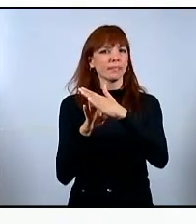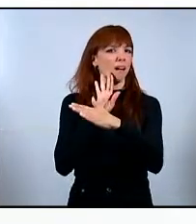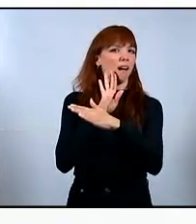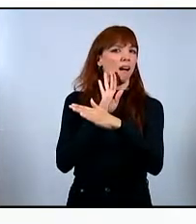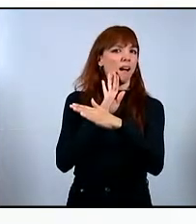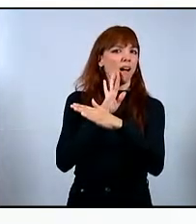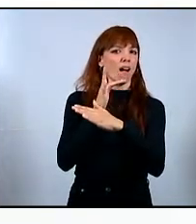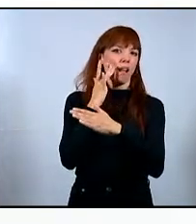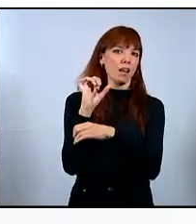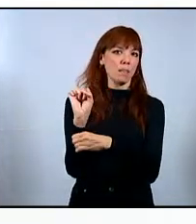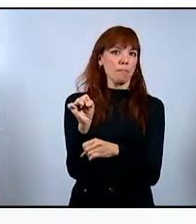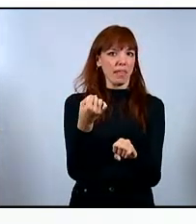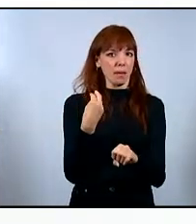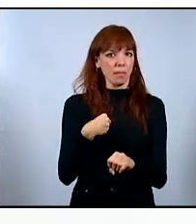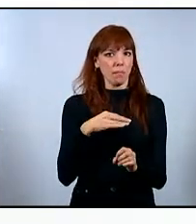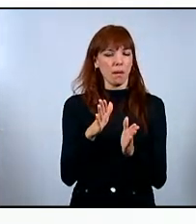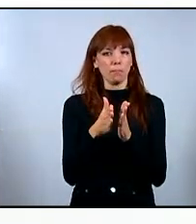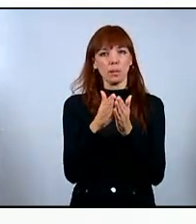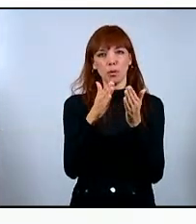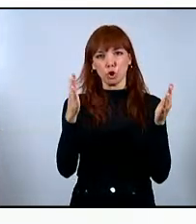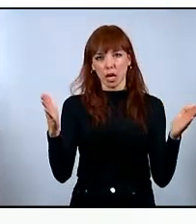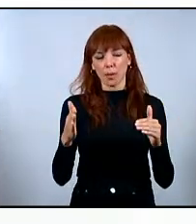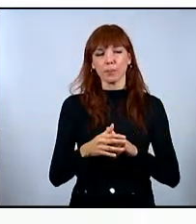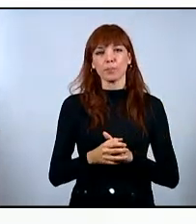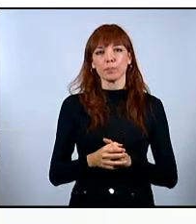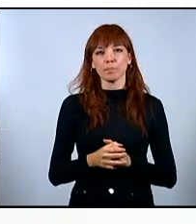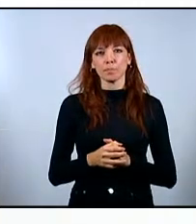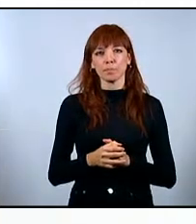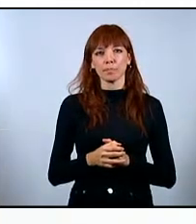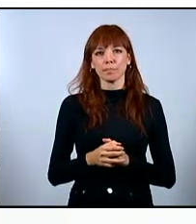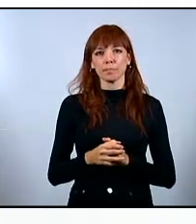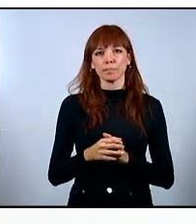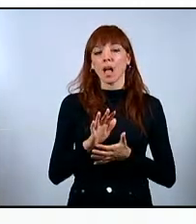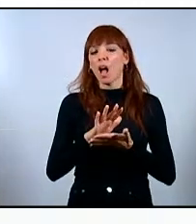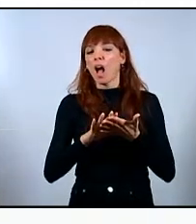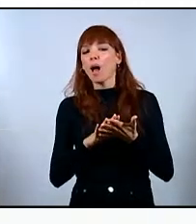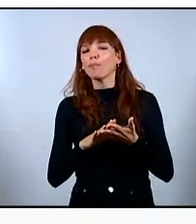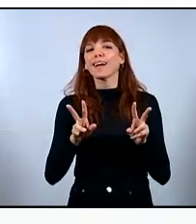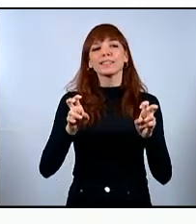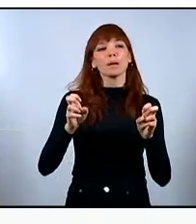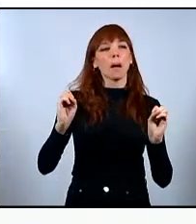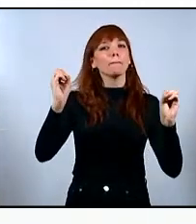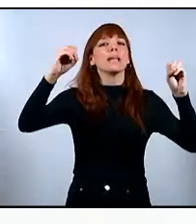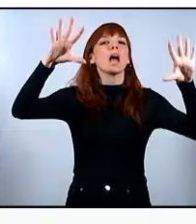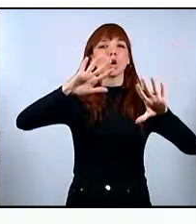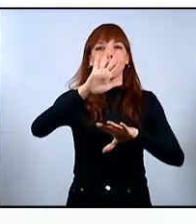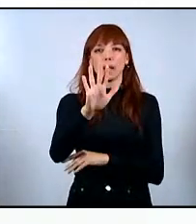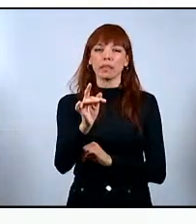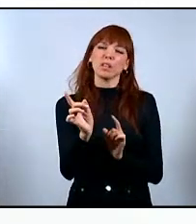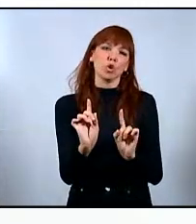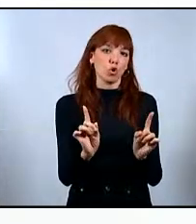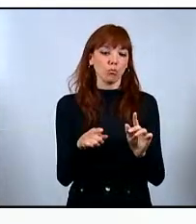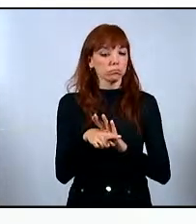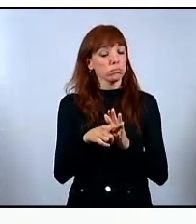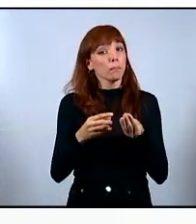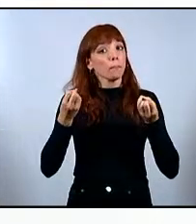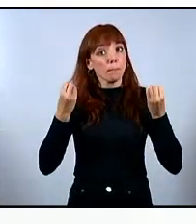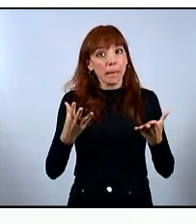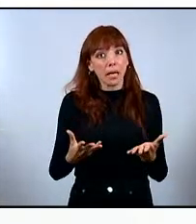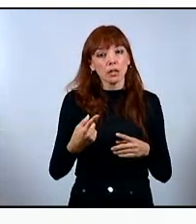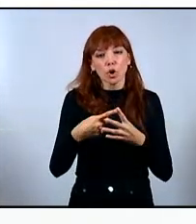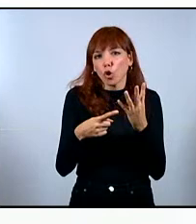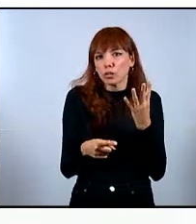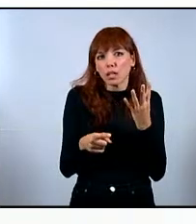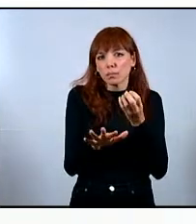la limpieza de las mismas. No estamos hablando de hacer milagros, sino simplemente de gestionar bien cuestiones que